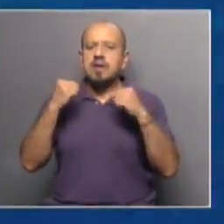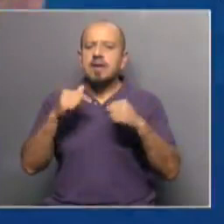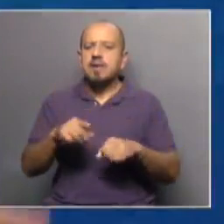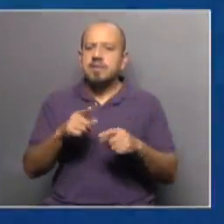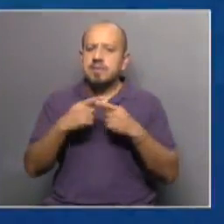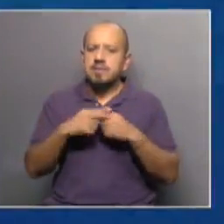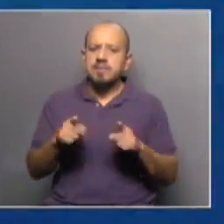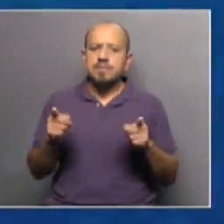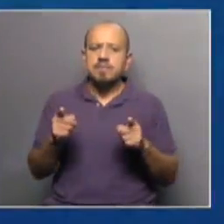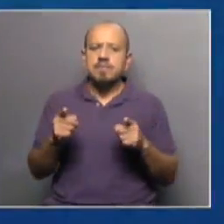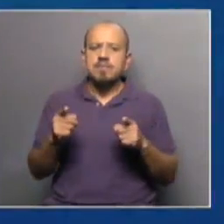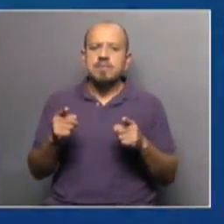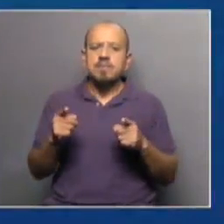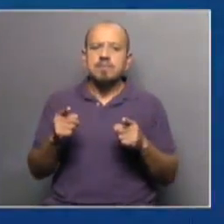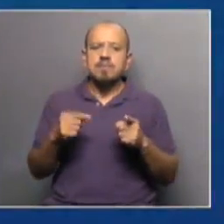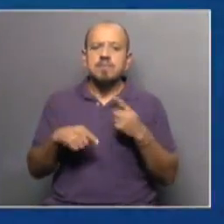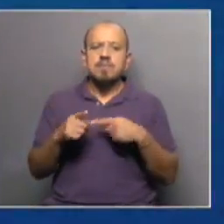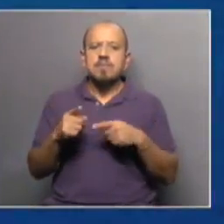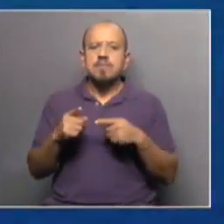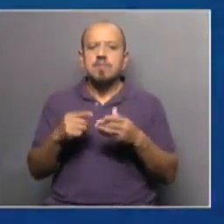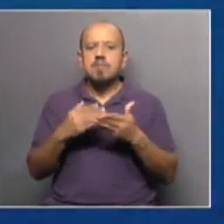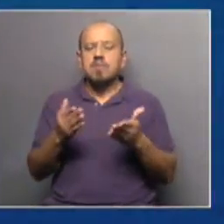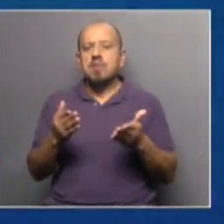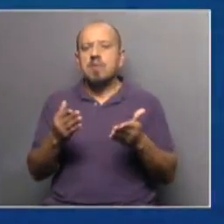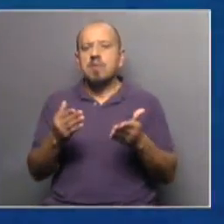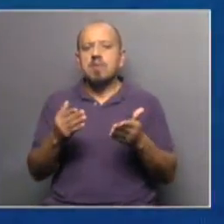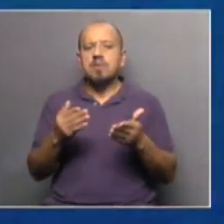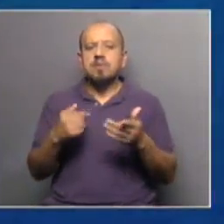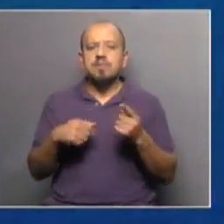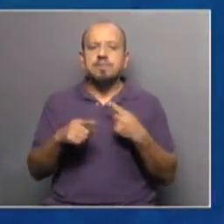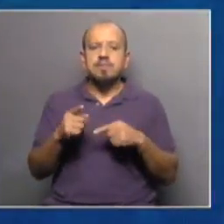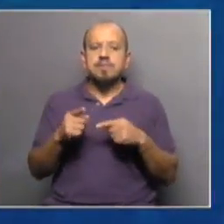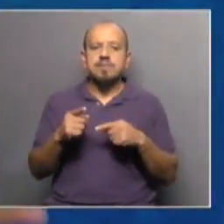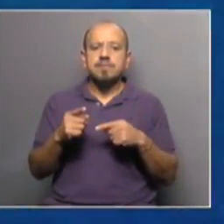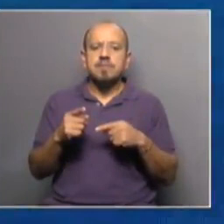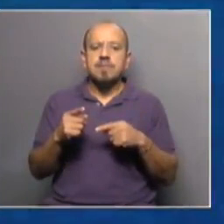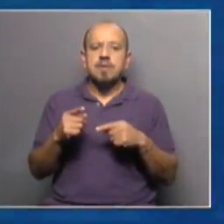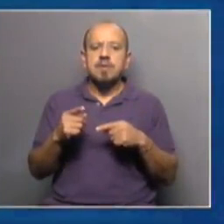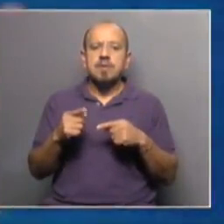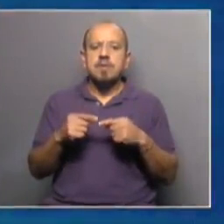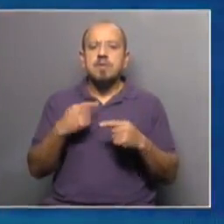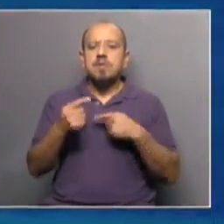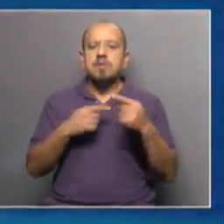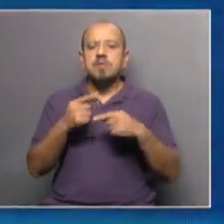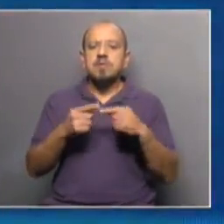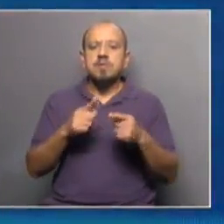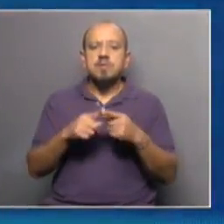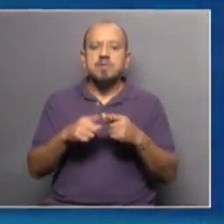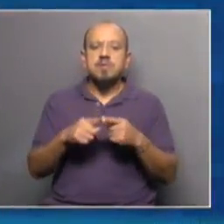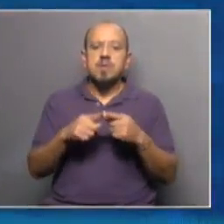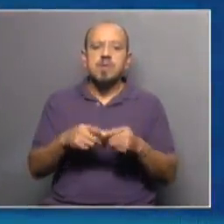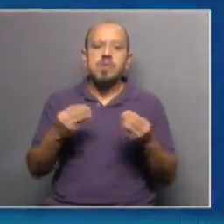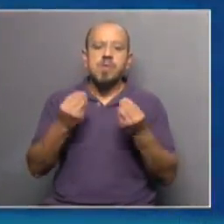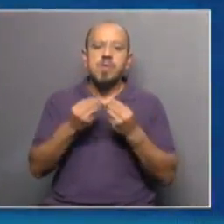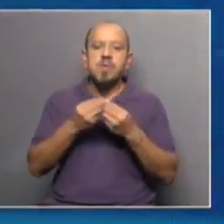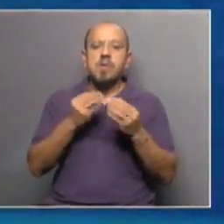esa maquinaria espectáculo, mediática, que todos estamos atrás de eso, ¿no? Así, los balones de oro y todo eso, pero muchas veces